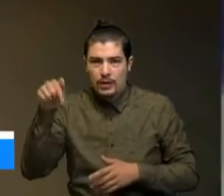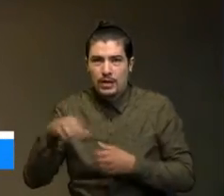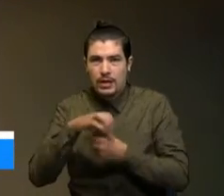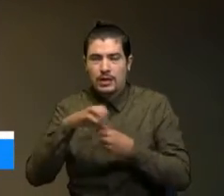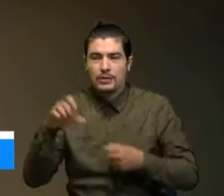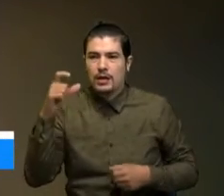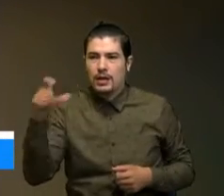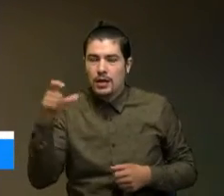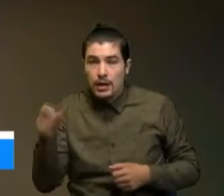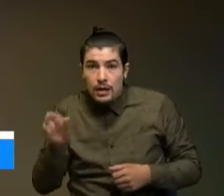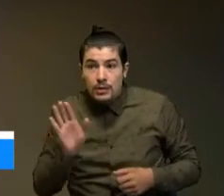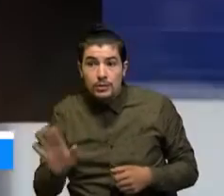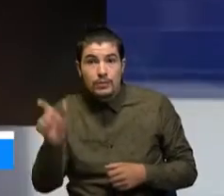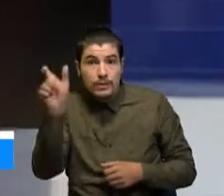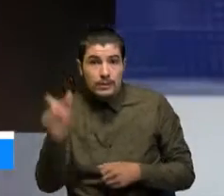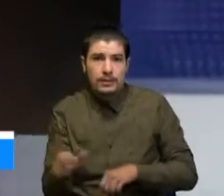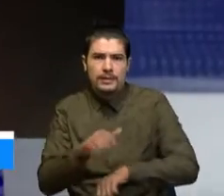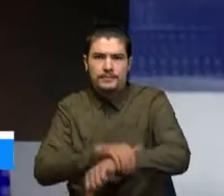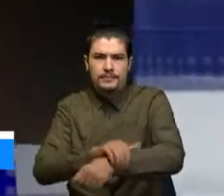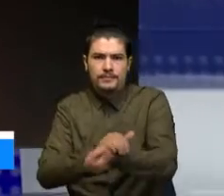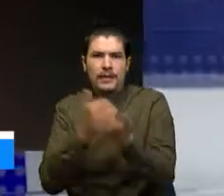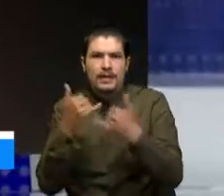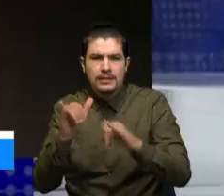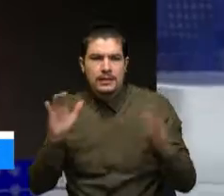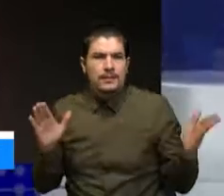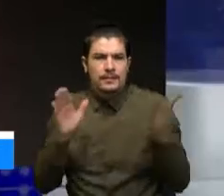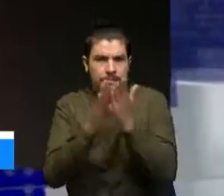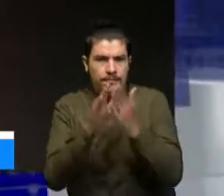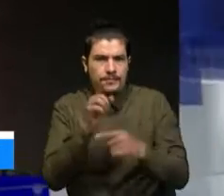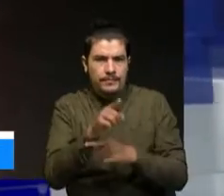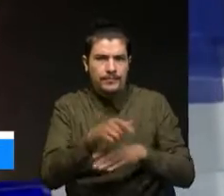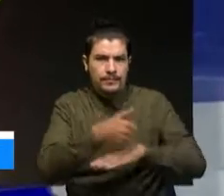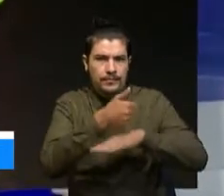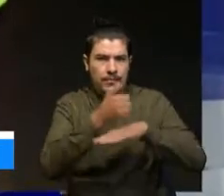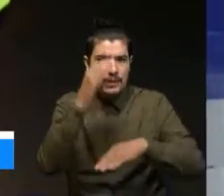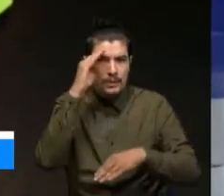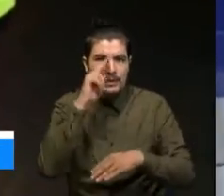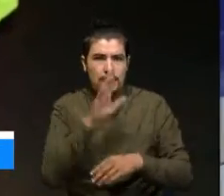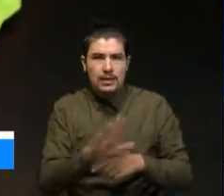el capturado fue dejado a disposición de las autoridades competentes